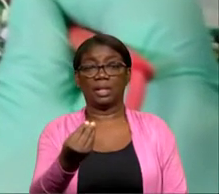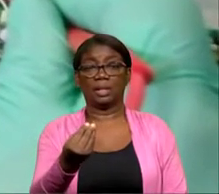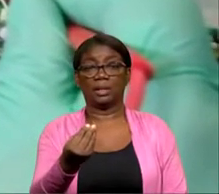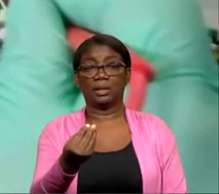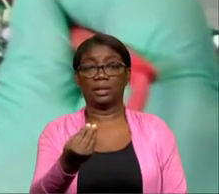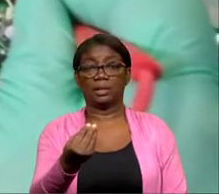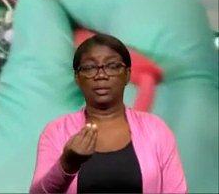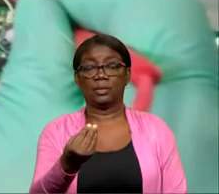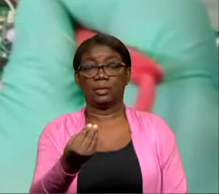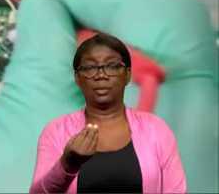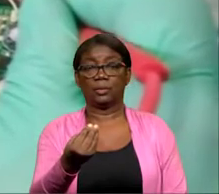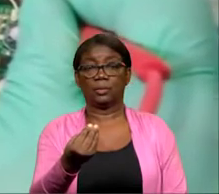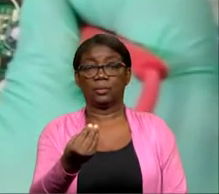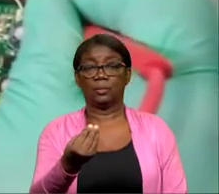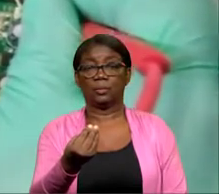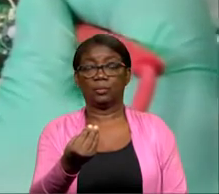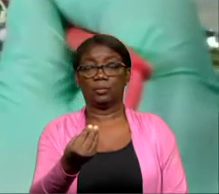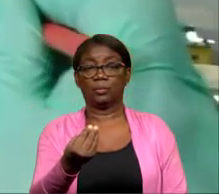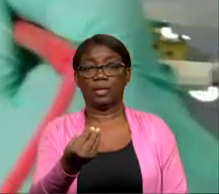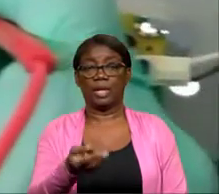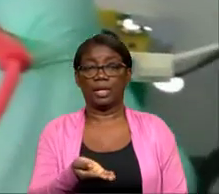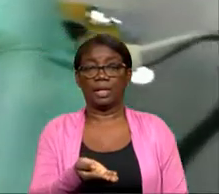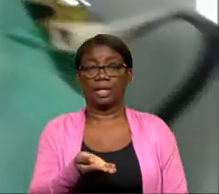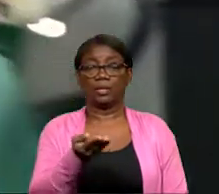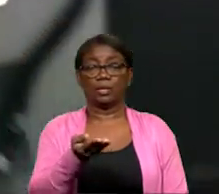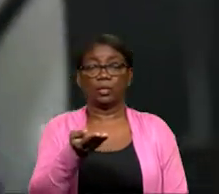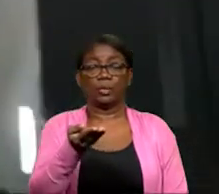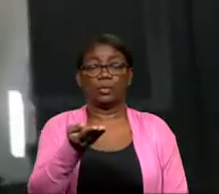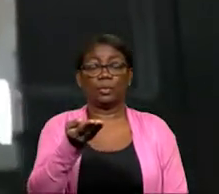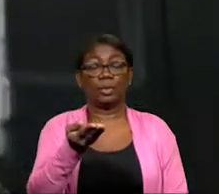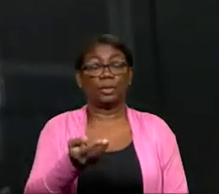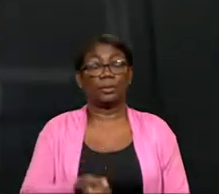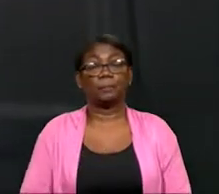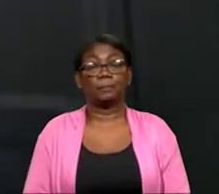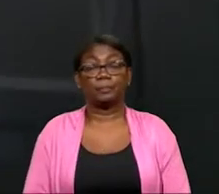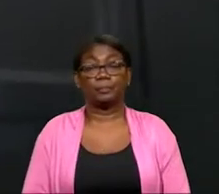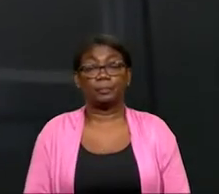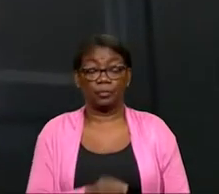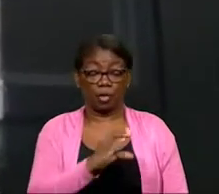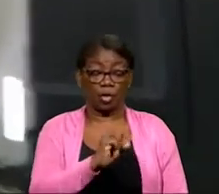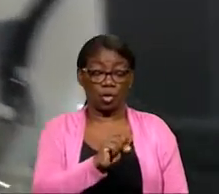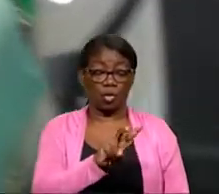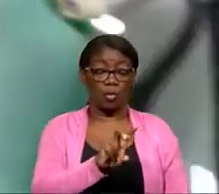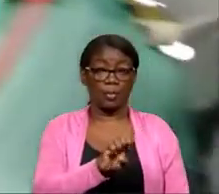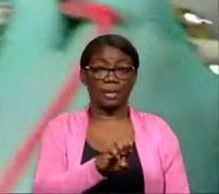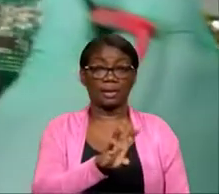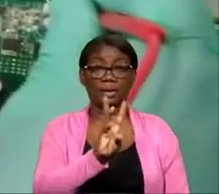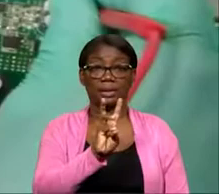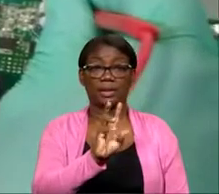power. Ahí arrancaron los LED, vemos la lucecita de fondo. Tenemos